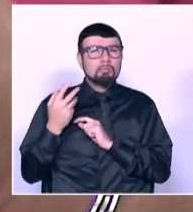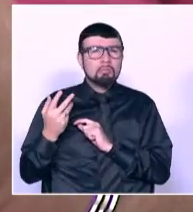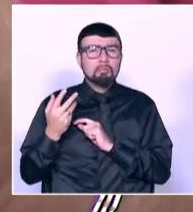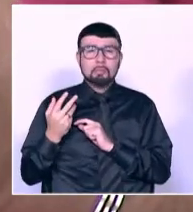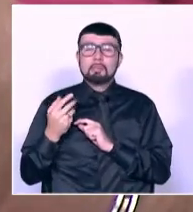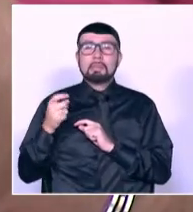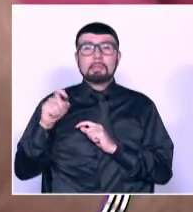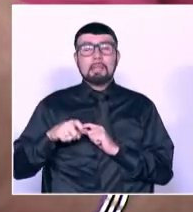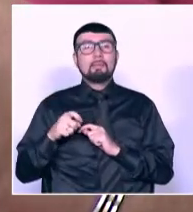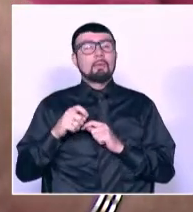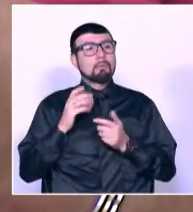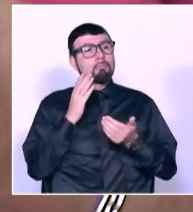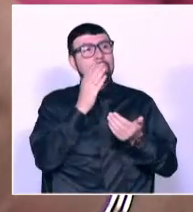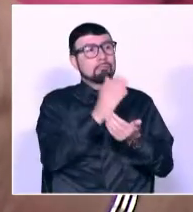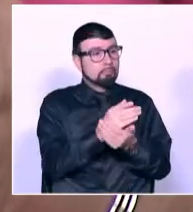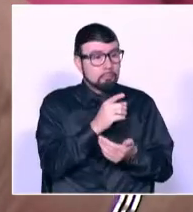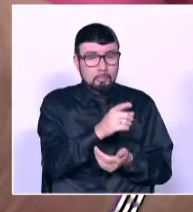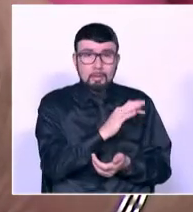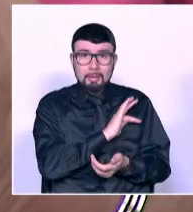una fisioterapia